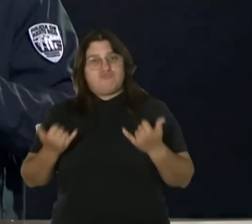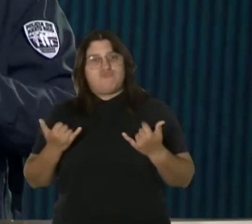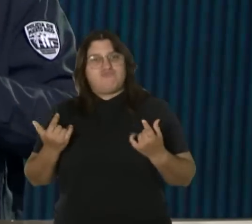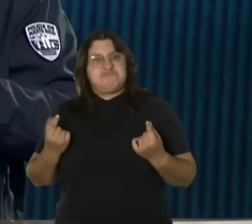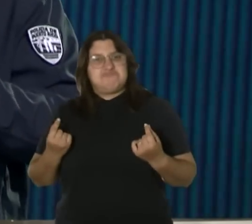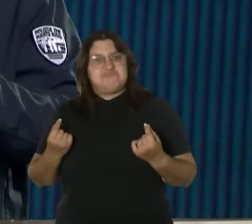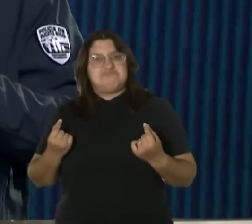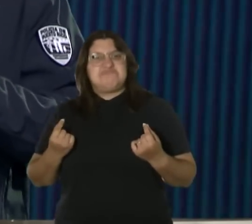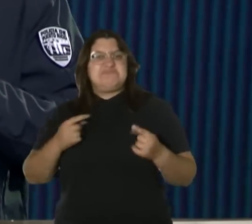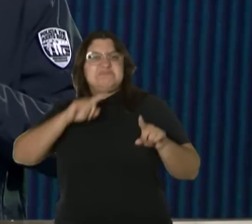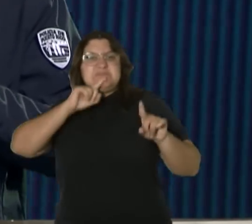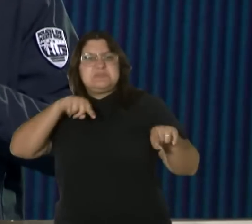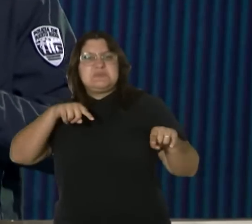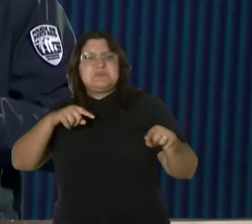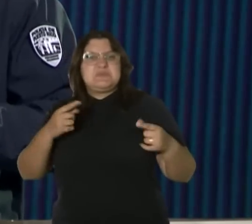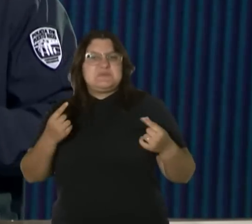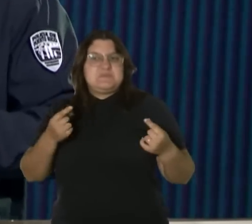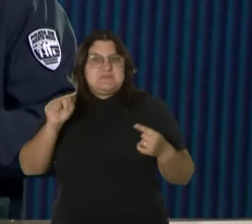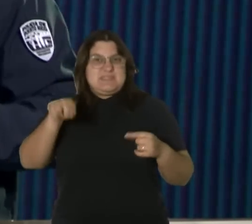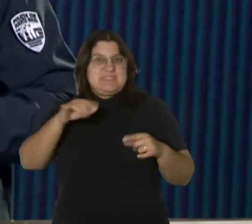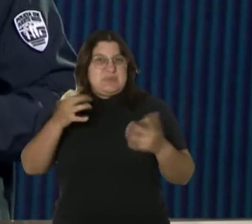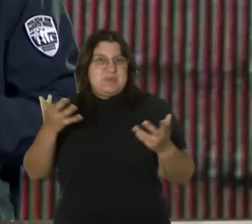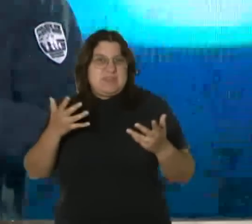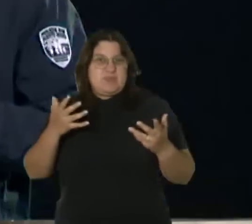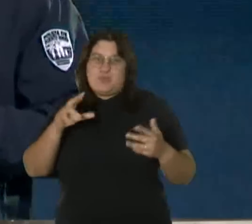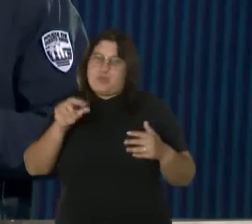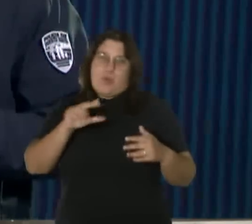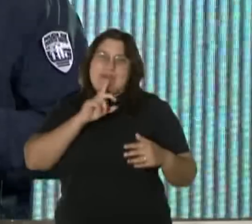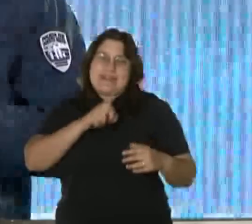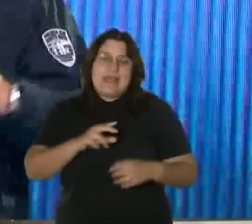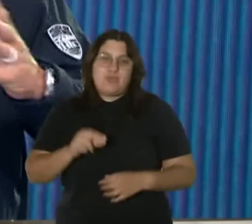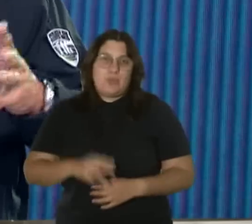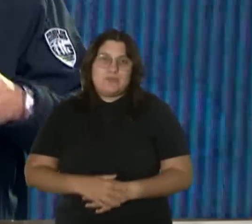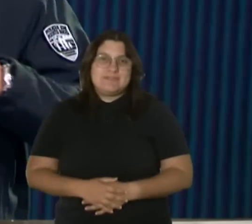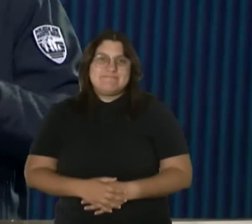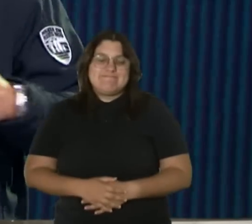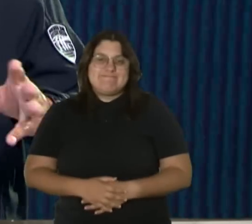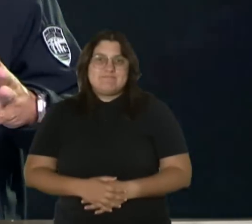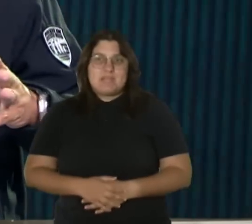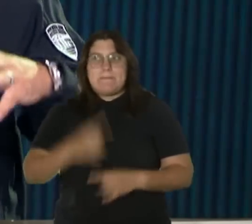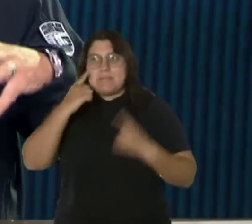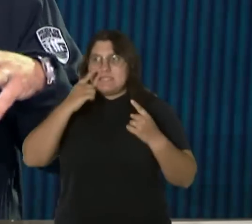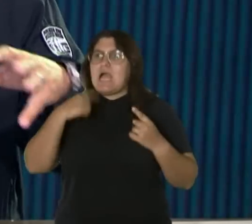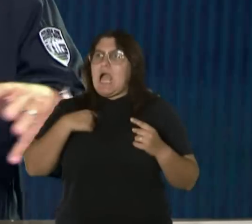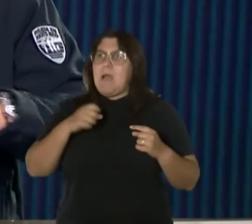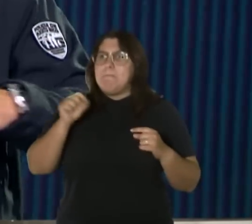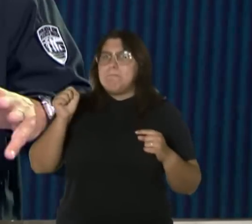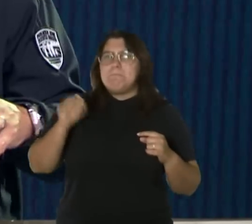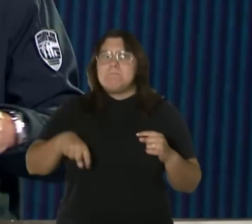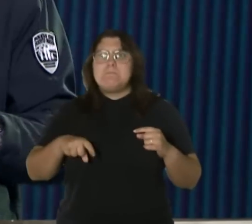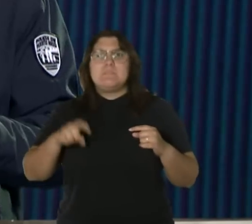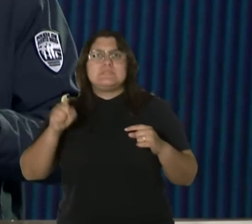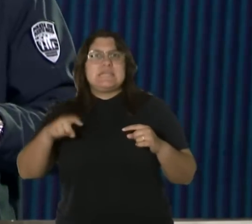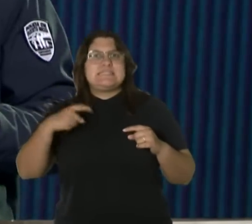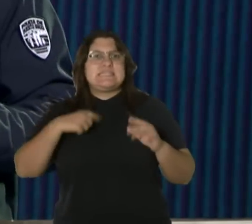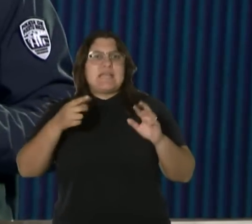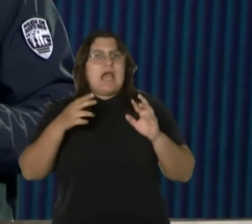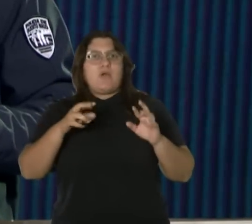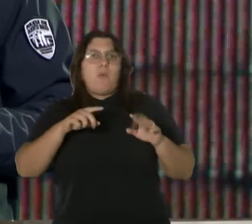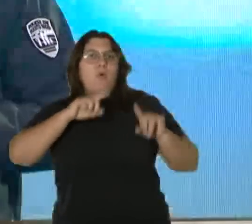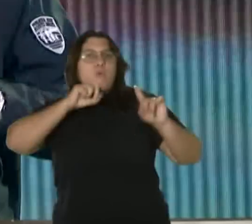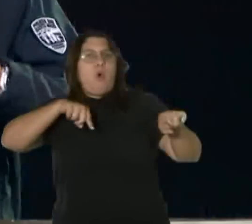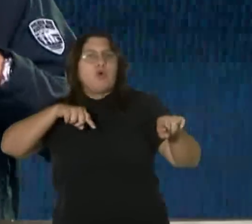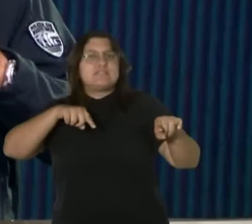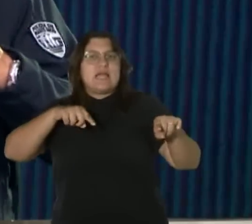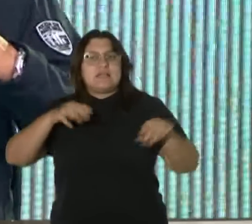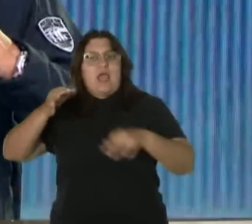tengo la contestación a esa pregunta es no la creencia Popular de que tiene que haber una orden de registro para todo es incorrecta